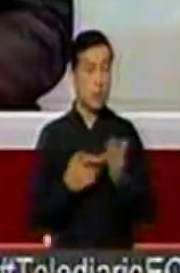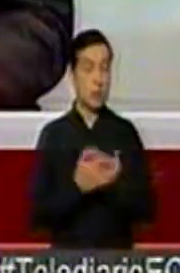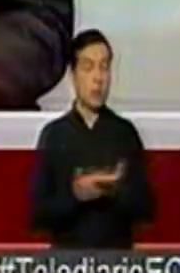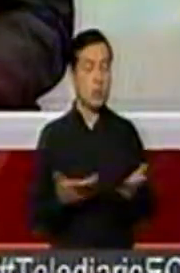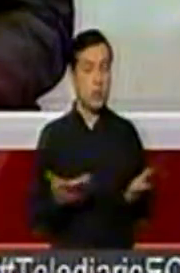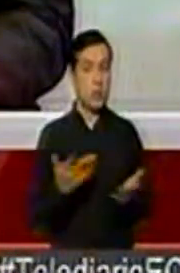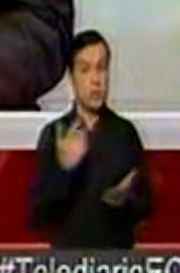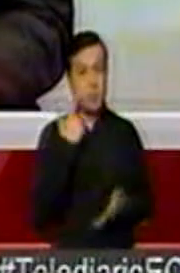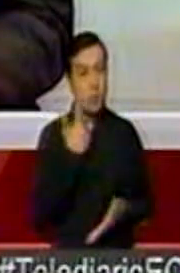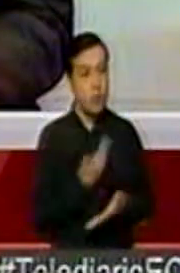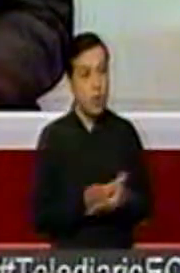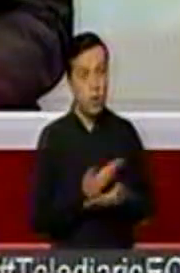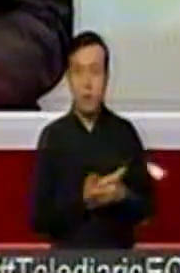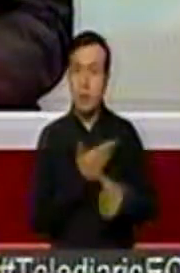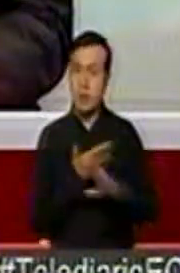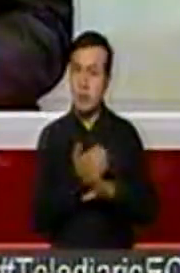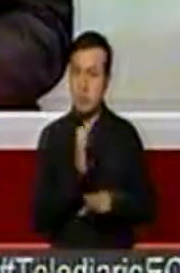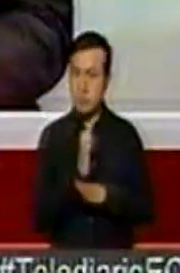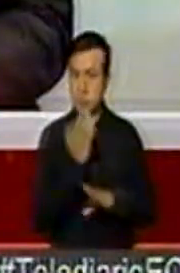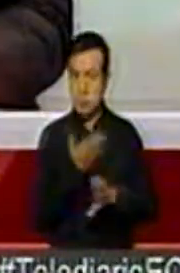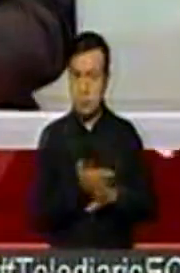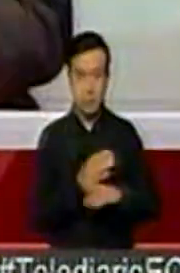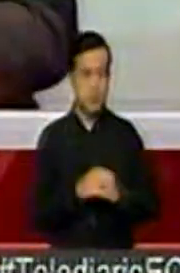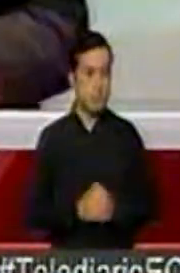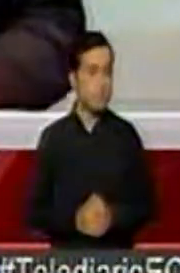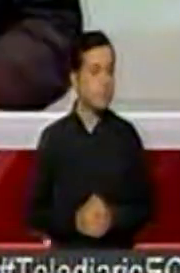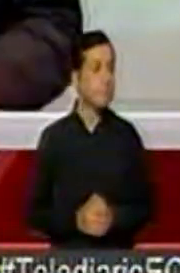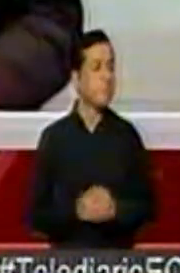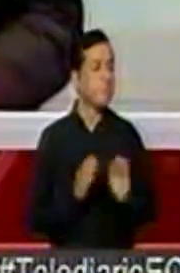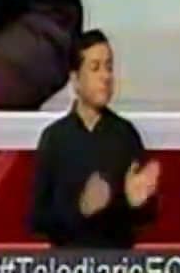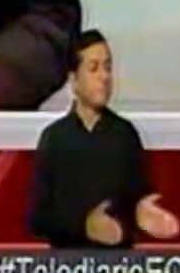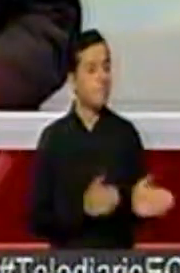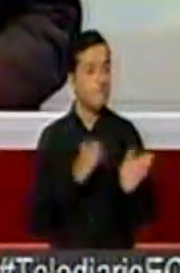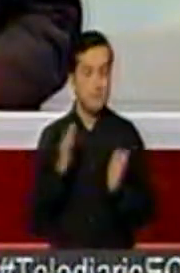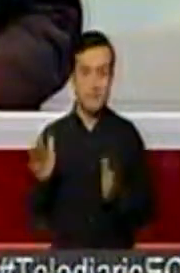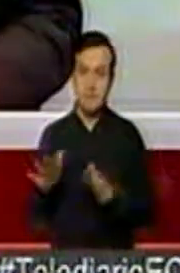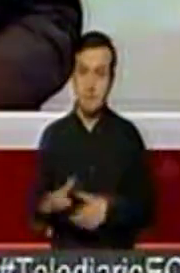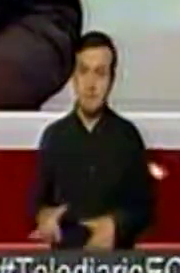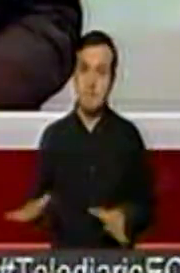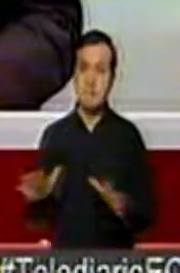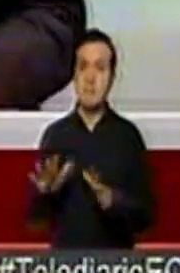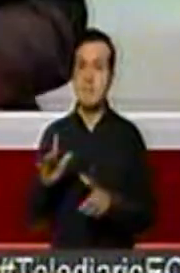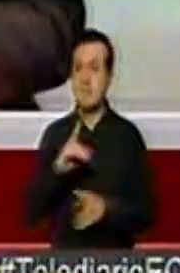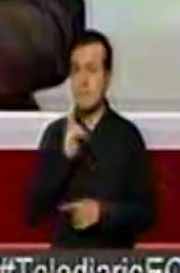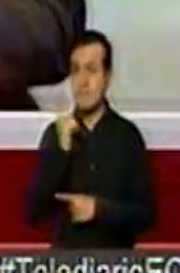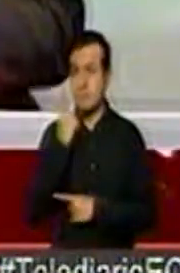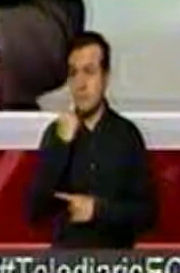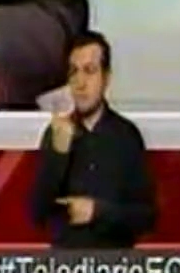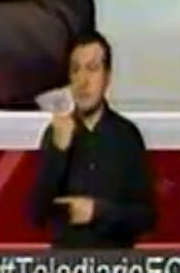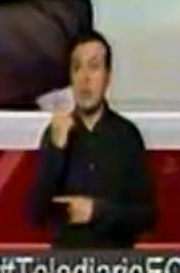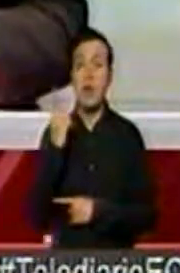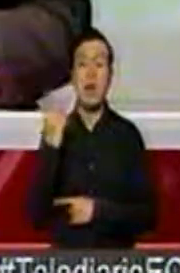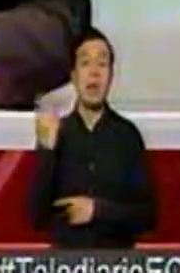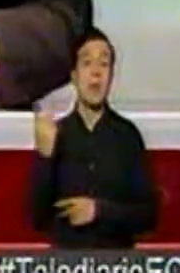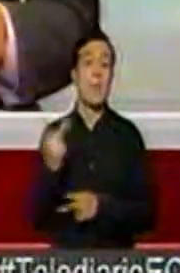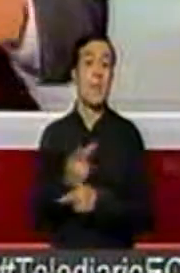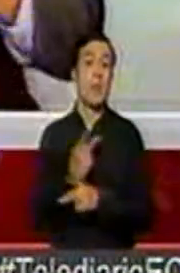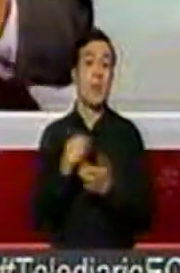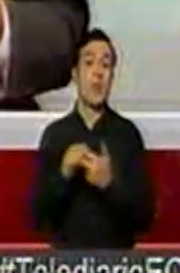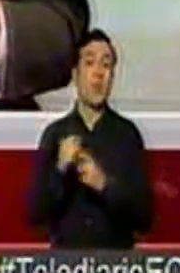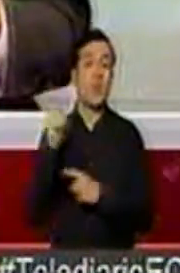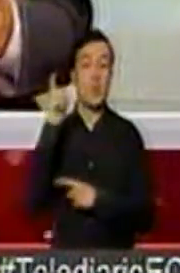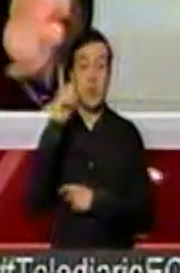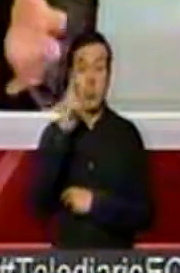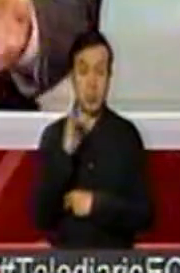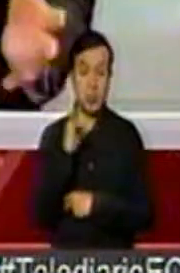son las pruebas de descargo que ha presentado el Ecuador? Es justamente eso. Hay que tener claro que los riesgos sanitarios y fitosanitarios se